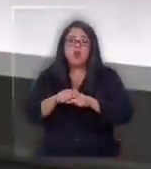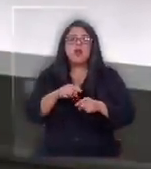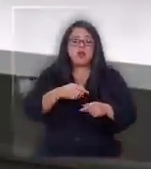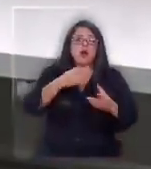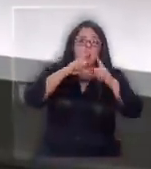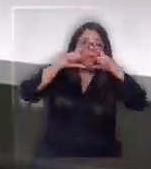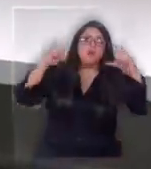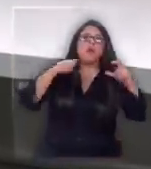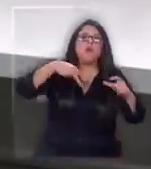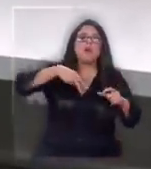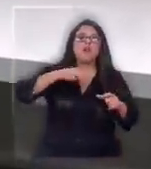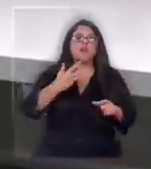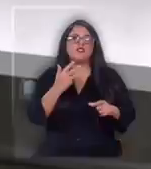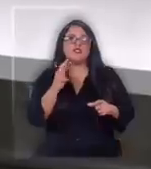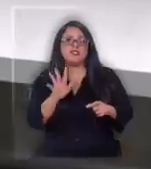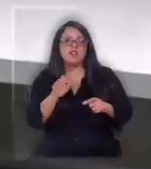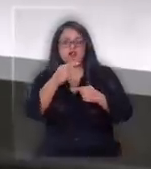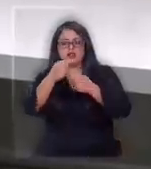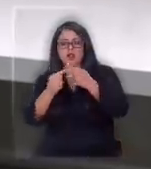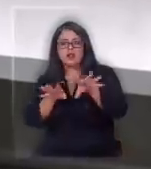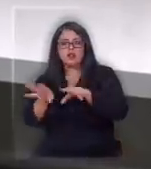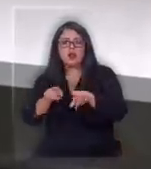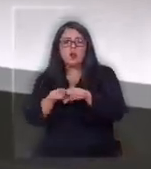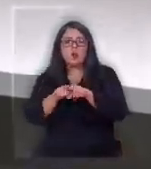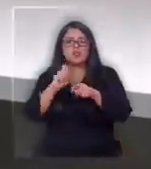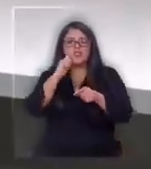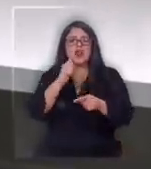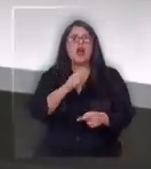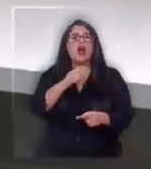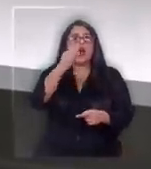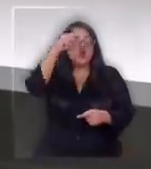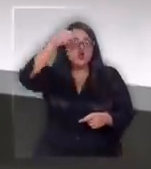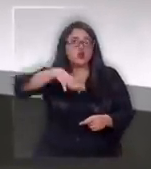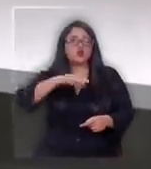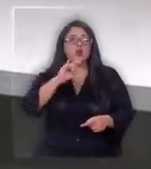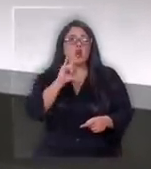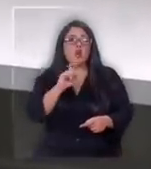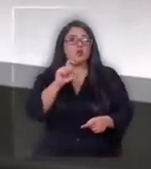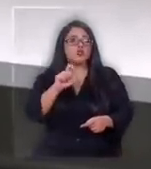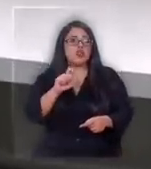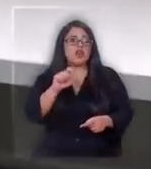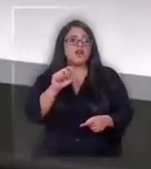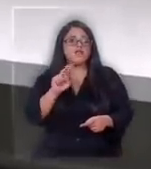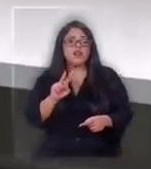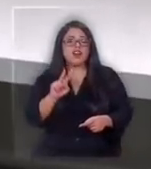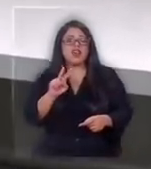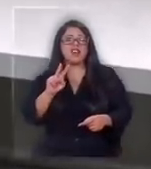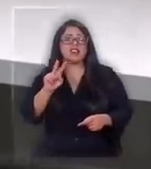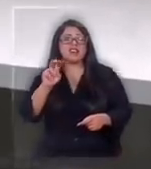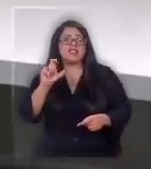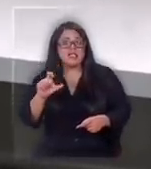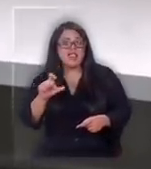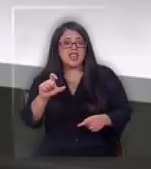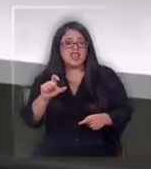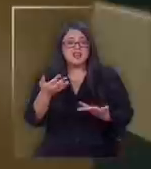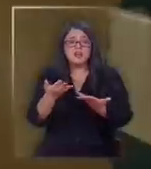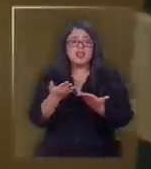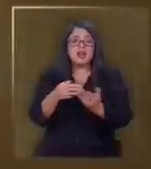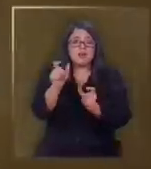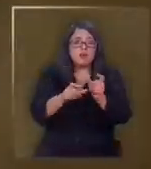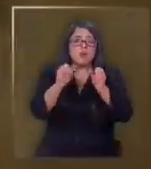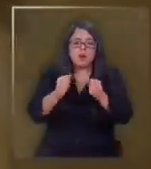N95, face shields, y lo que se hace es se irradia con luz UVC para inactivar el virus y así que el personal médico trabaje más